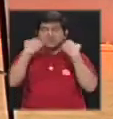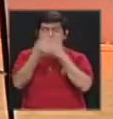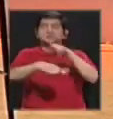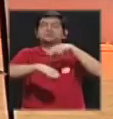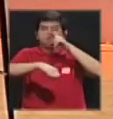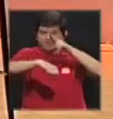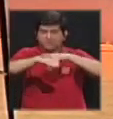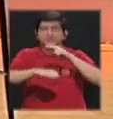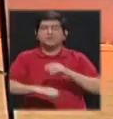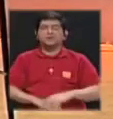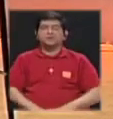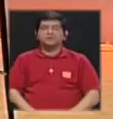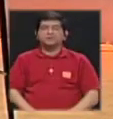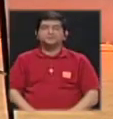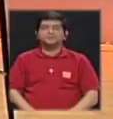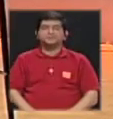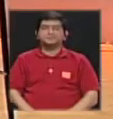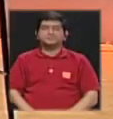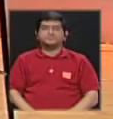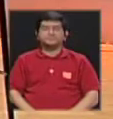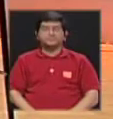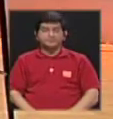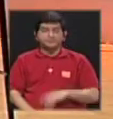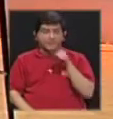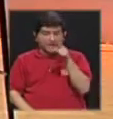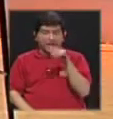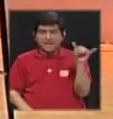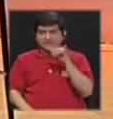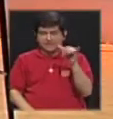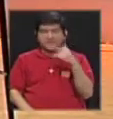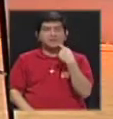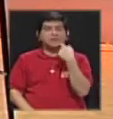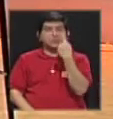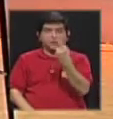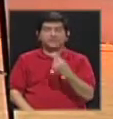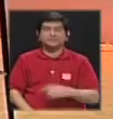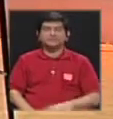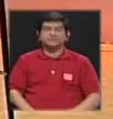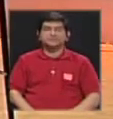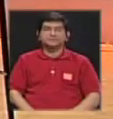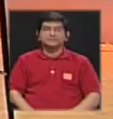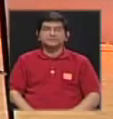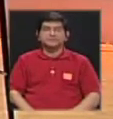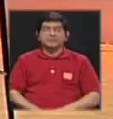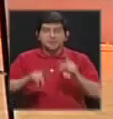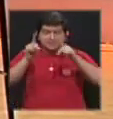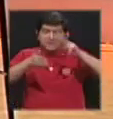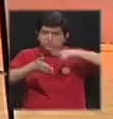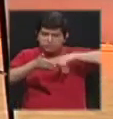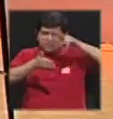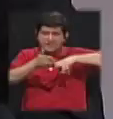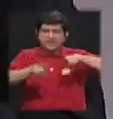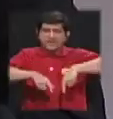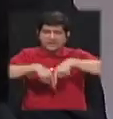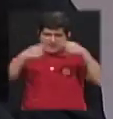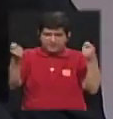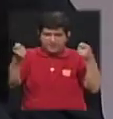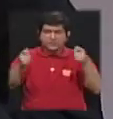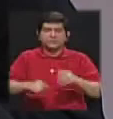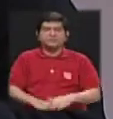Nacional. Y donde también citamos, para que lo lean en Semanario Universidad,